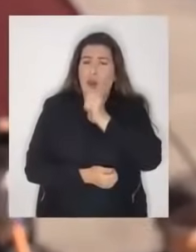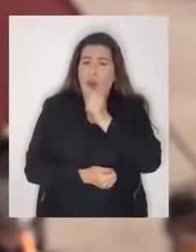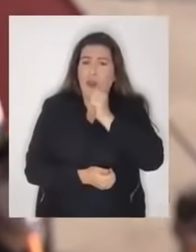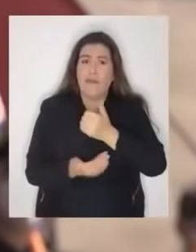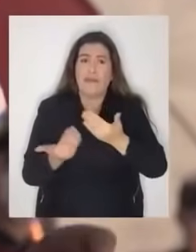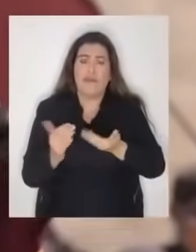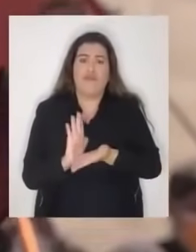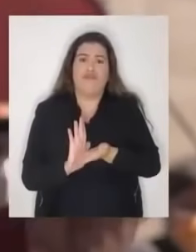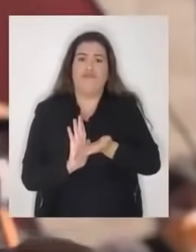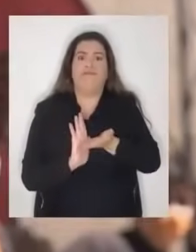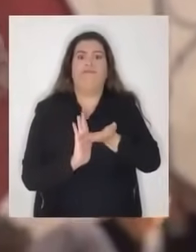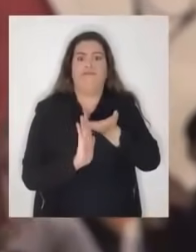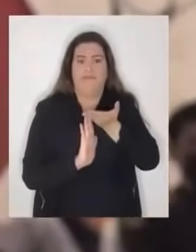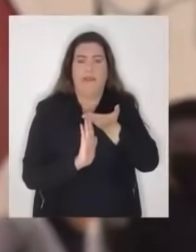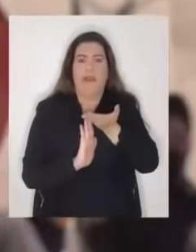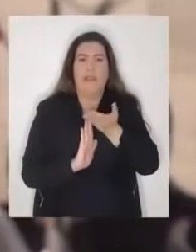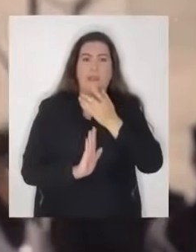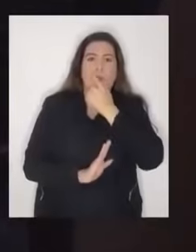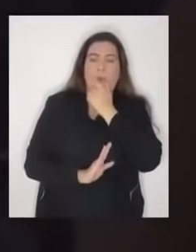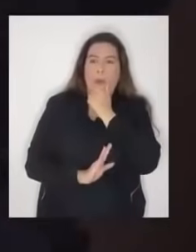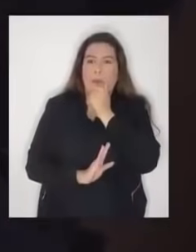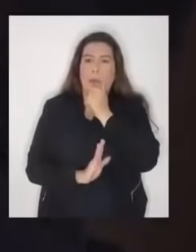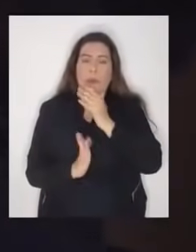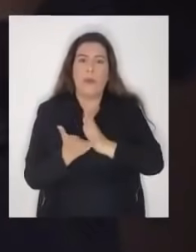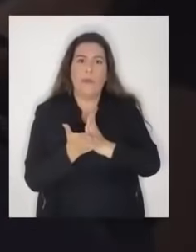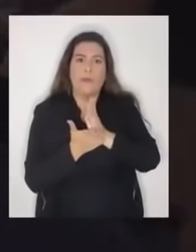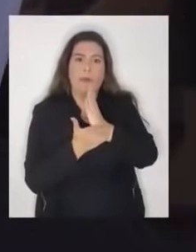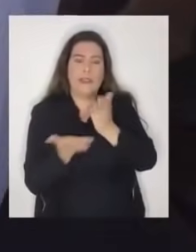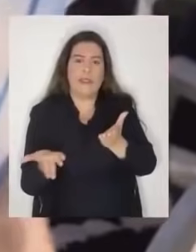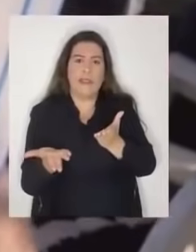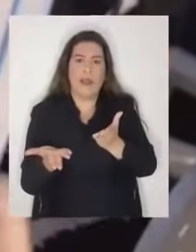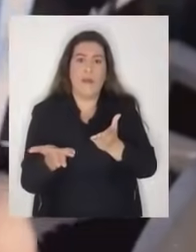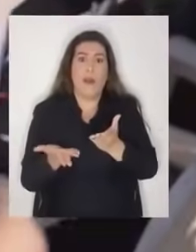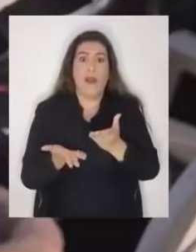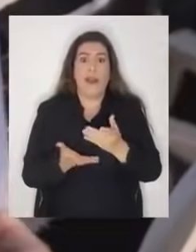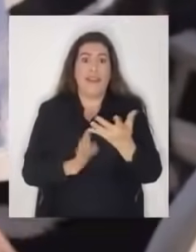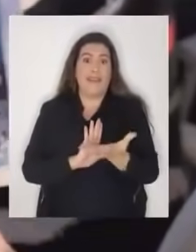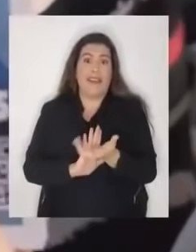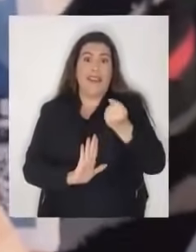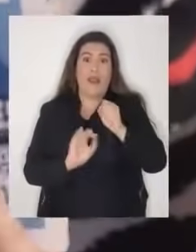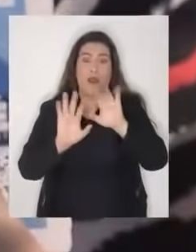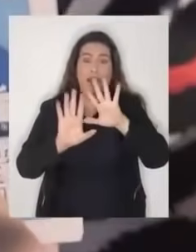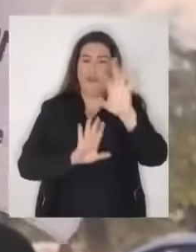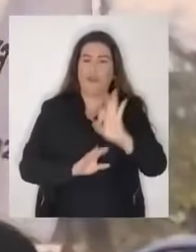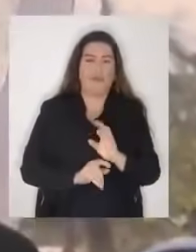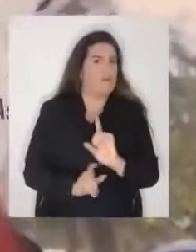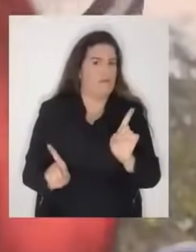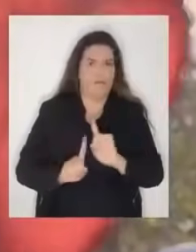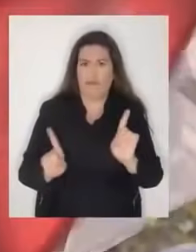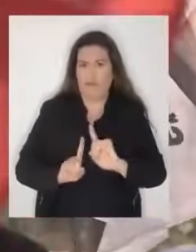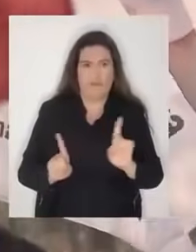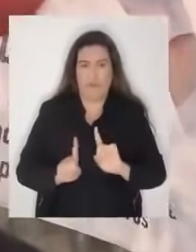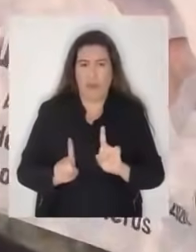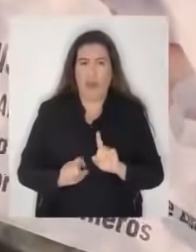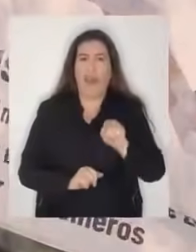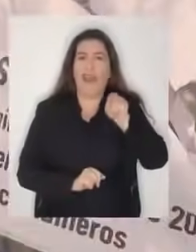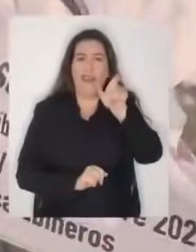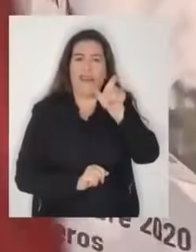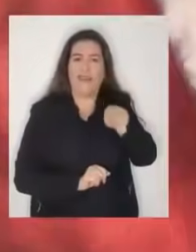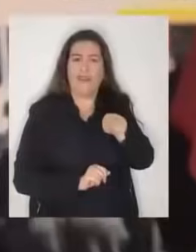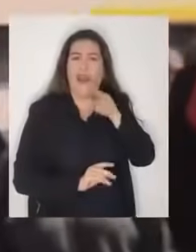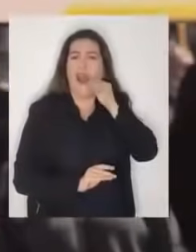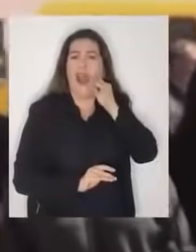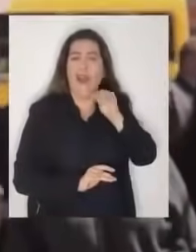días. La especulación se desata, pero no por el retiro del 10%. Esa es una